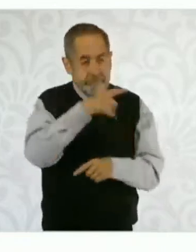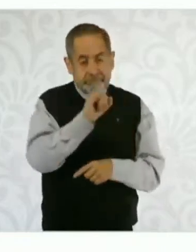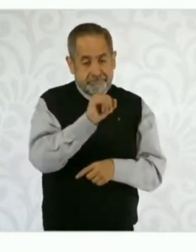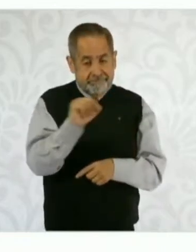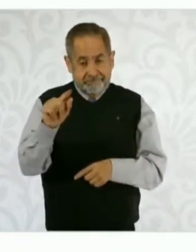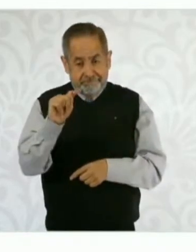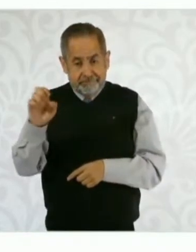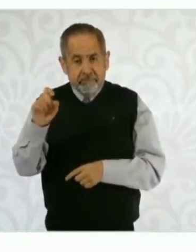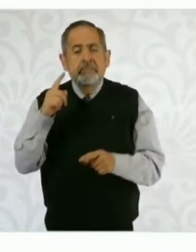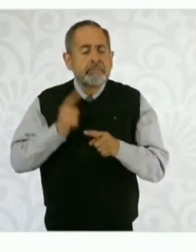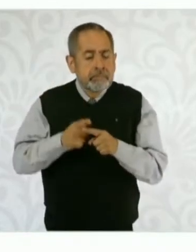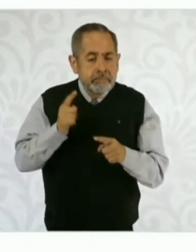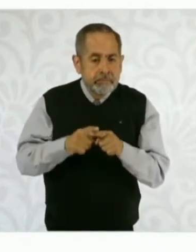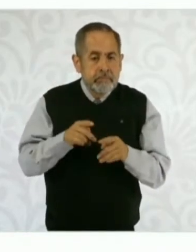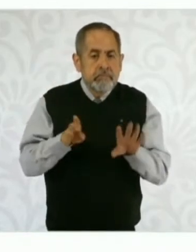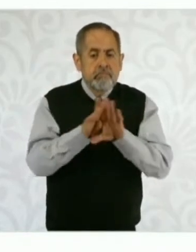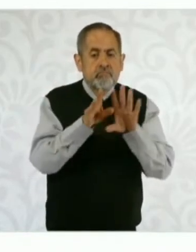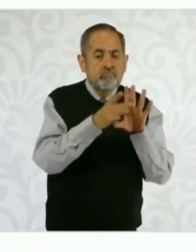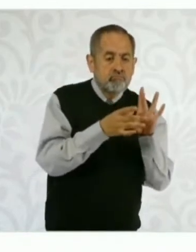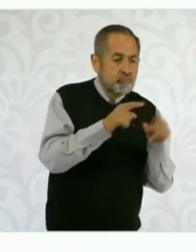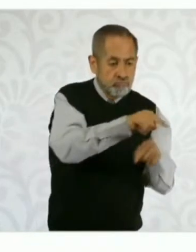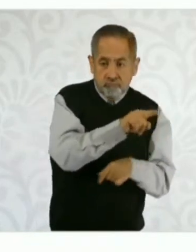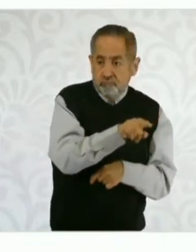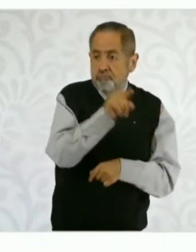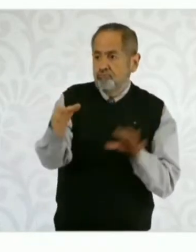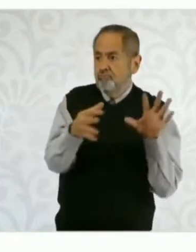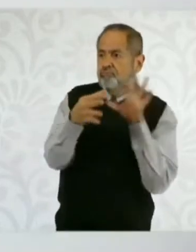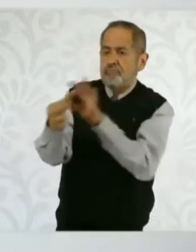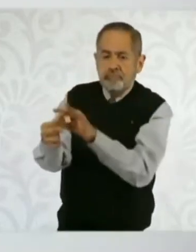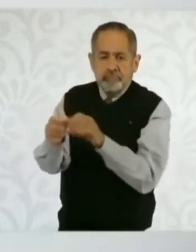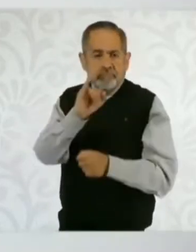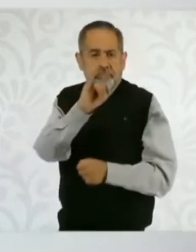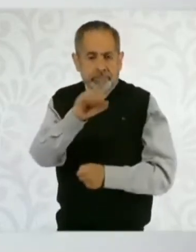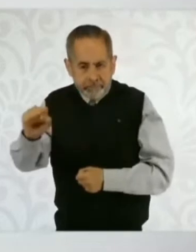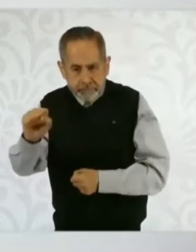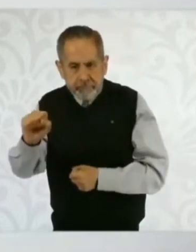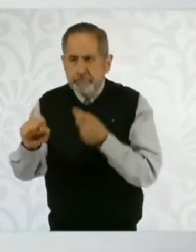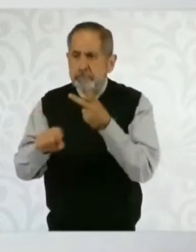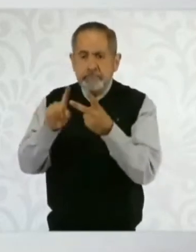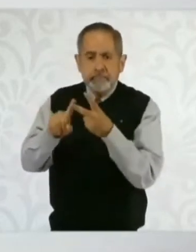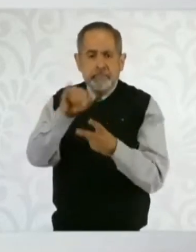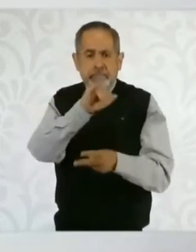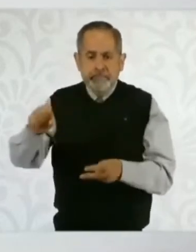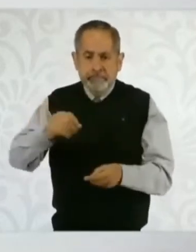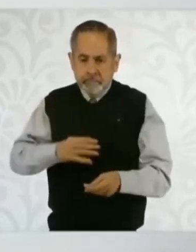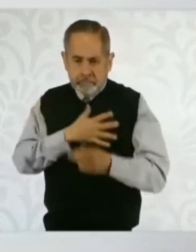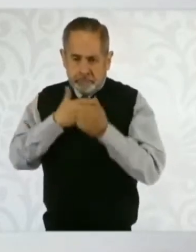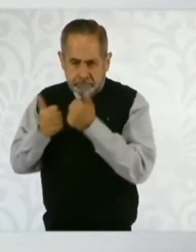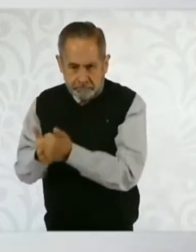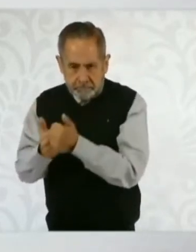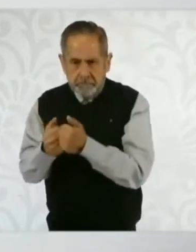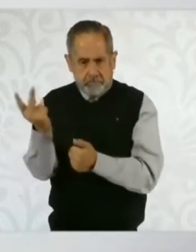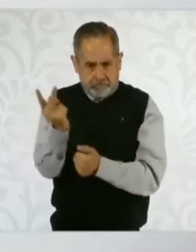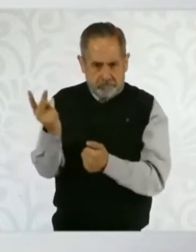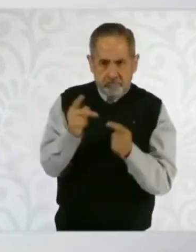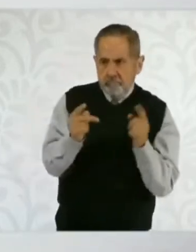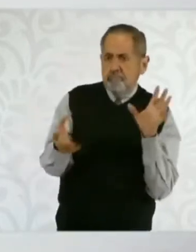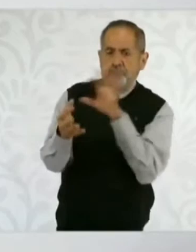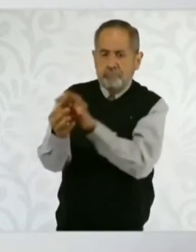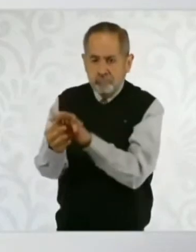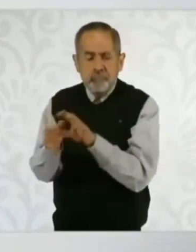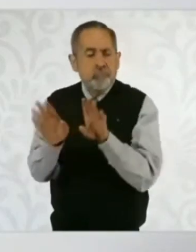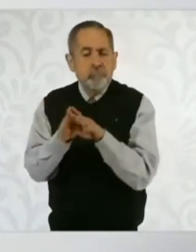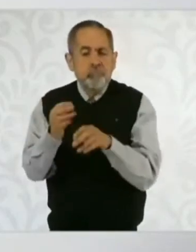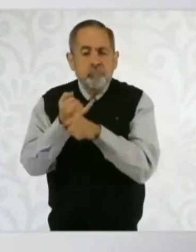ISSSTE es fortalecer los vínculos con el IMSS y con el IMSS Bienestar. Eso nos permitiría el intercambio